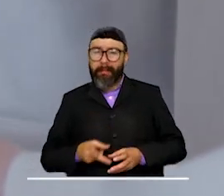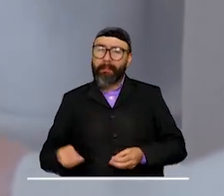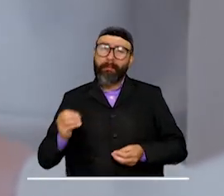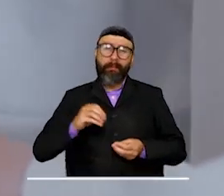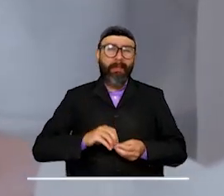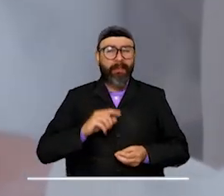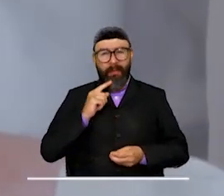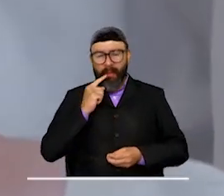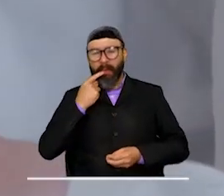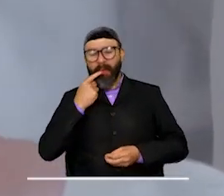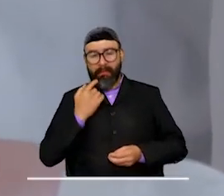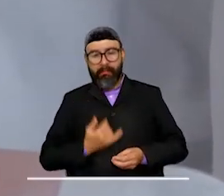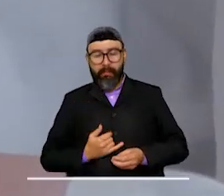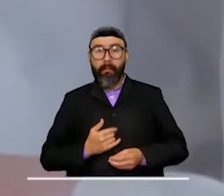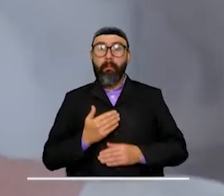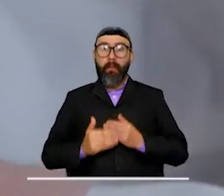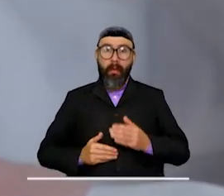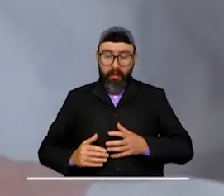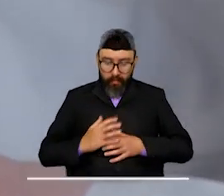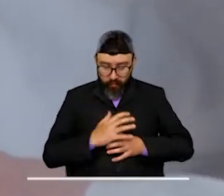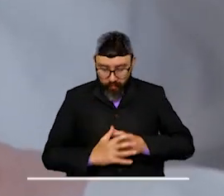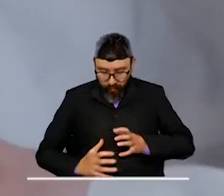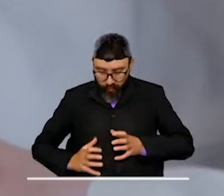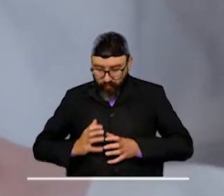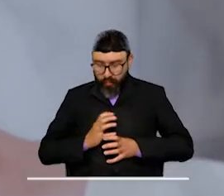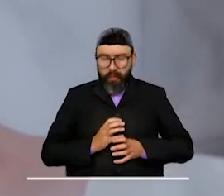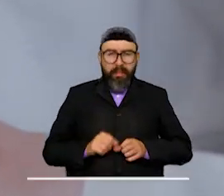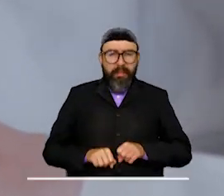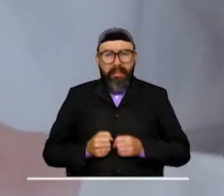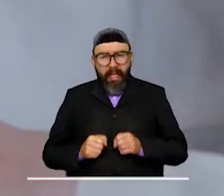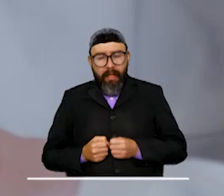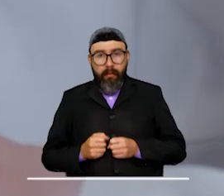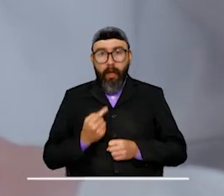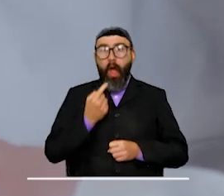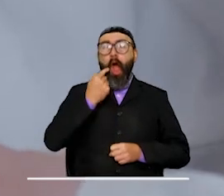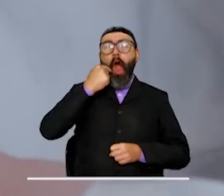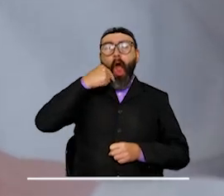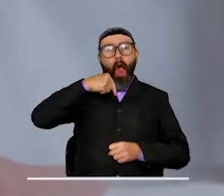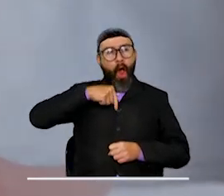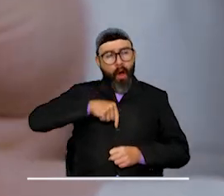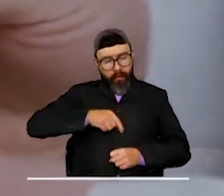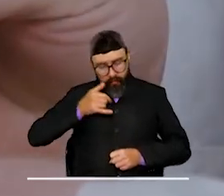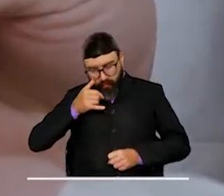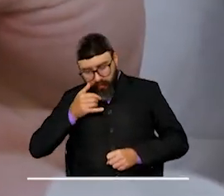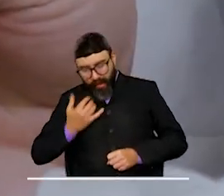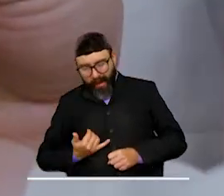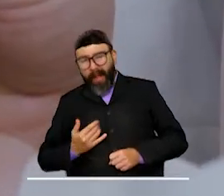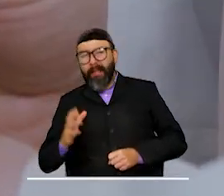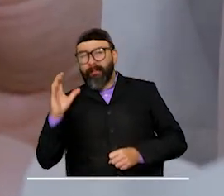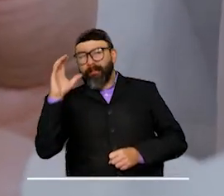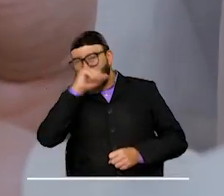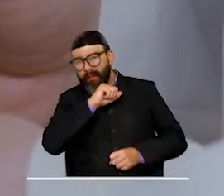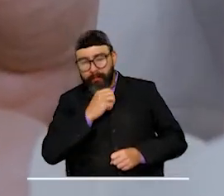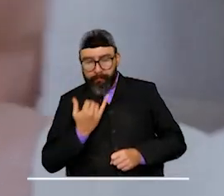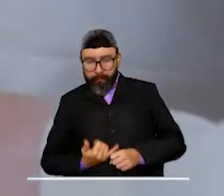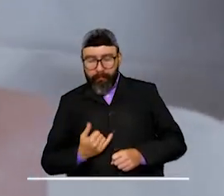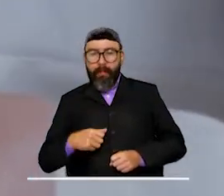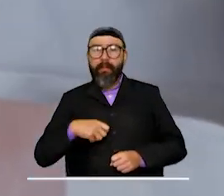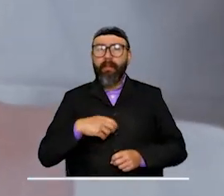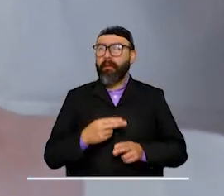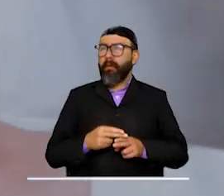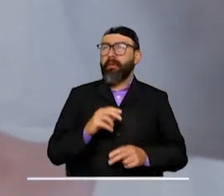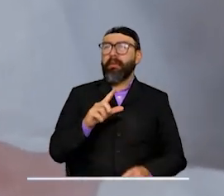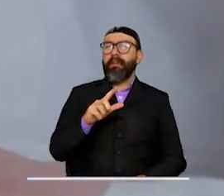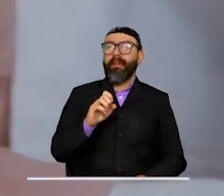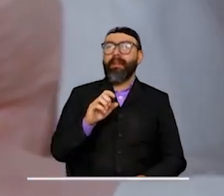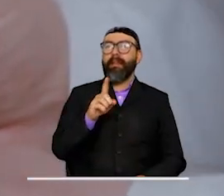se va a ir dañando, se va a ir irritando, y en la endoscopia eso lo podemos evidenciar como una lesión eritematosa que